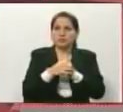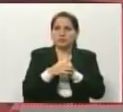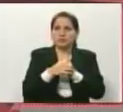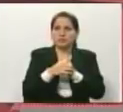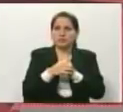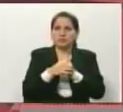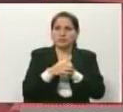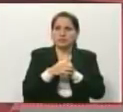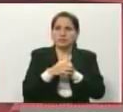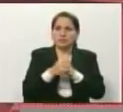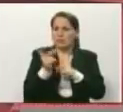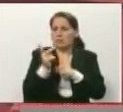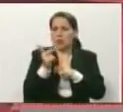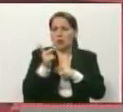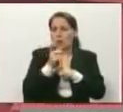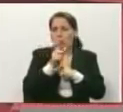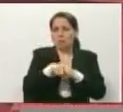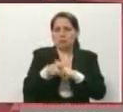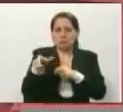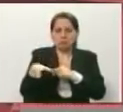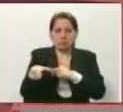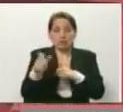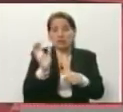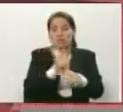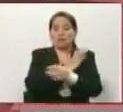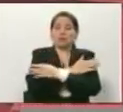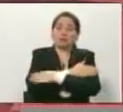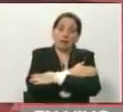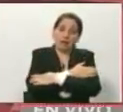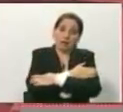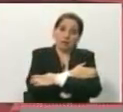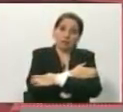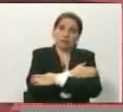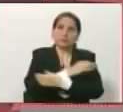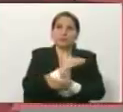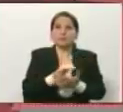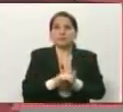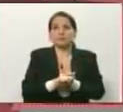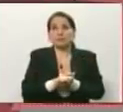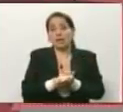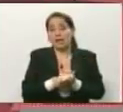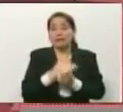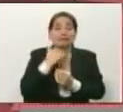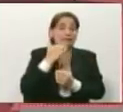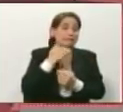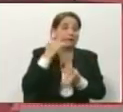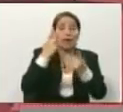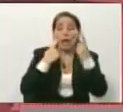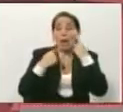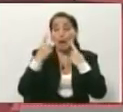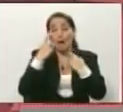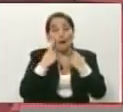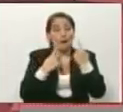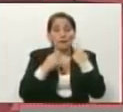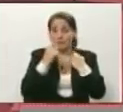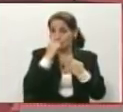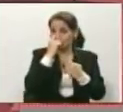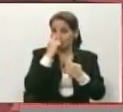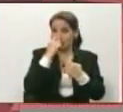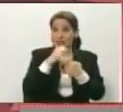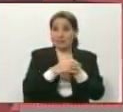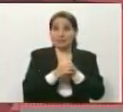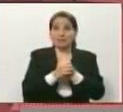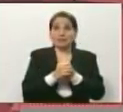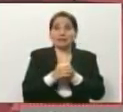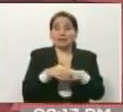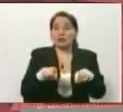Robin y Robin. Se abrazaron. Dan ganas de llorar. Parte de una novela, pues. Parte de una